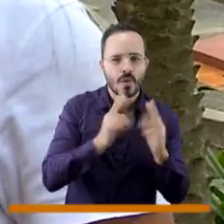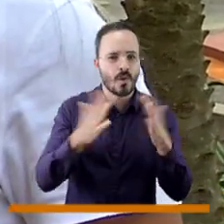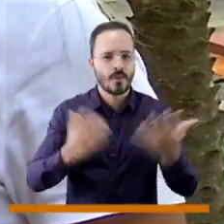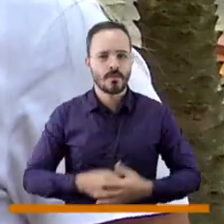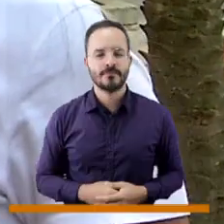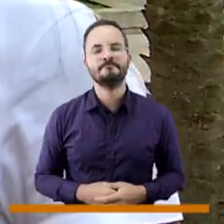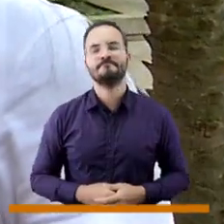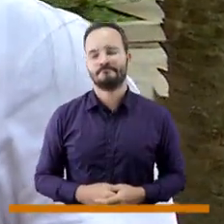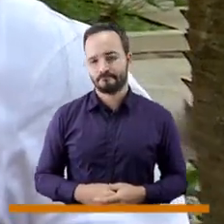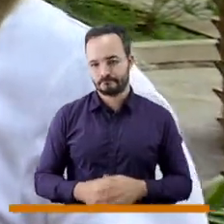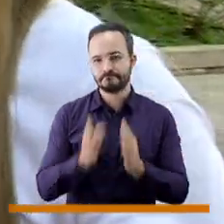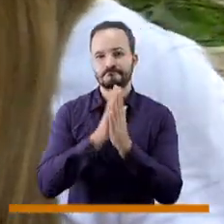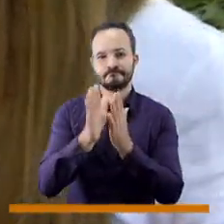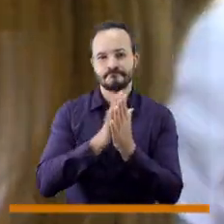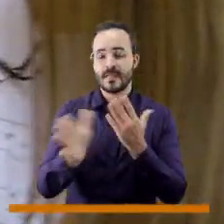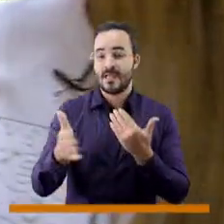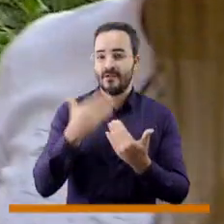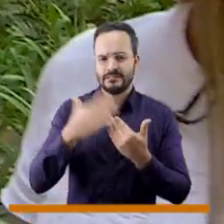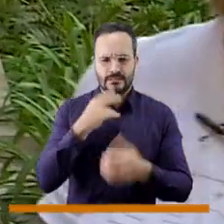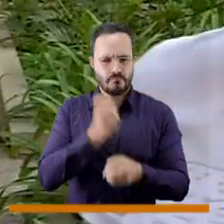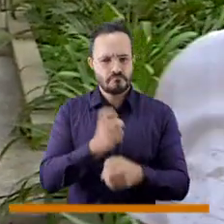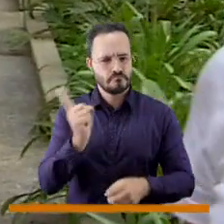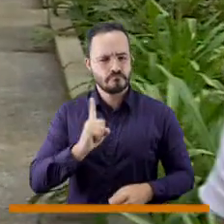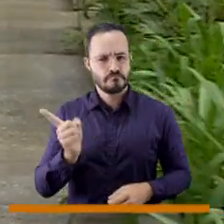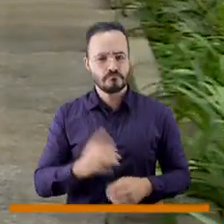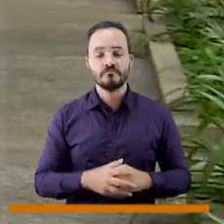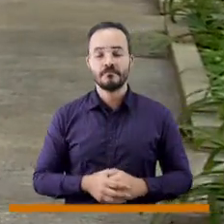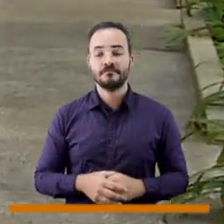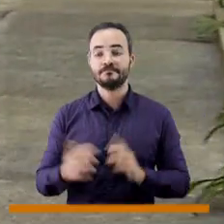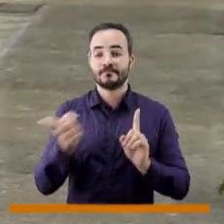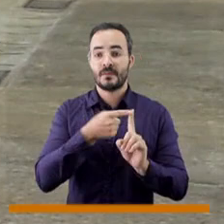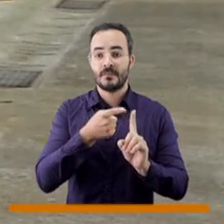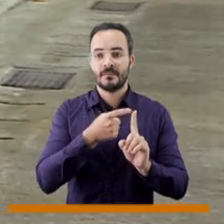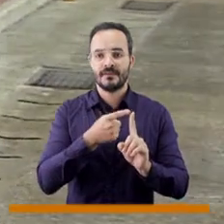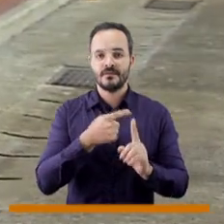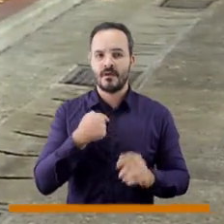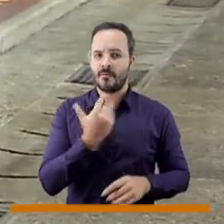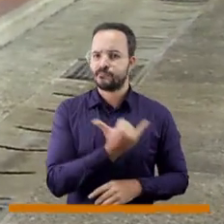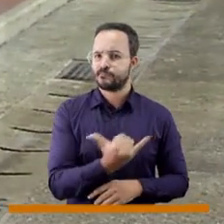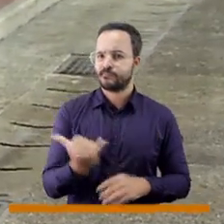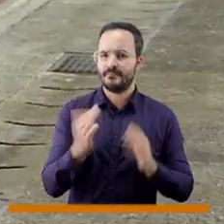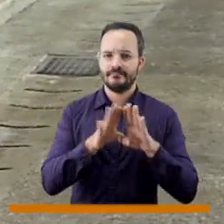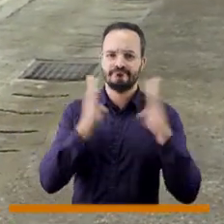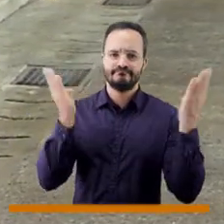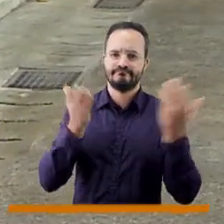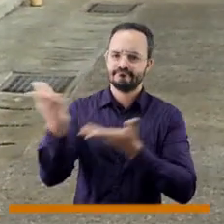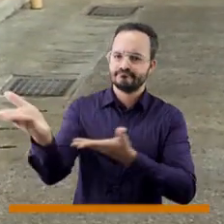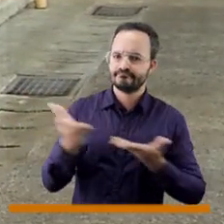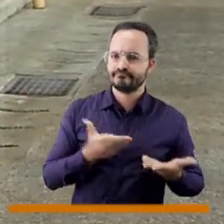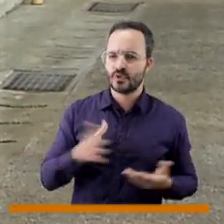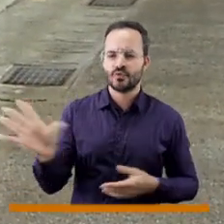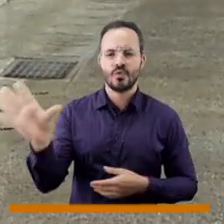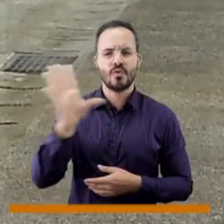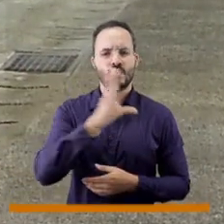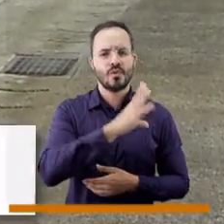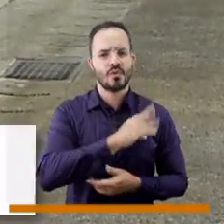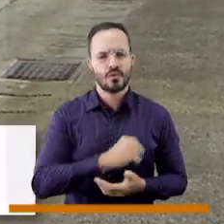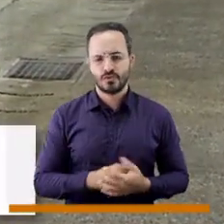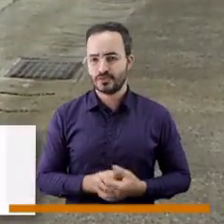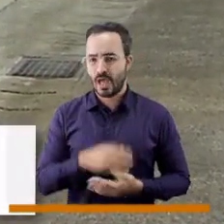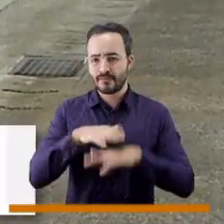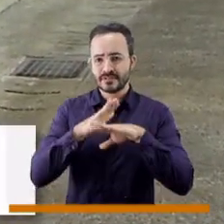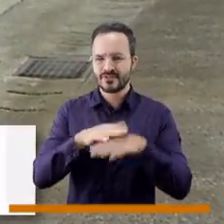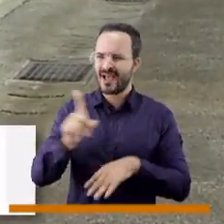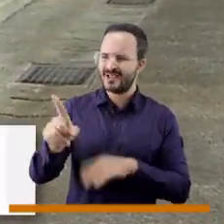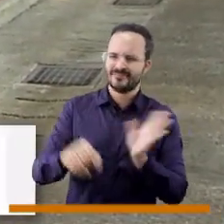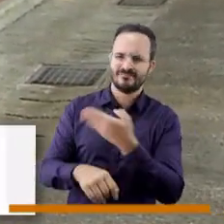este servicio? María Fernanda, es muy fácil. Primero, digamos que tenemos las puertas abiertas para todo tipo de público.